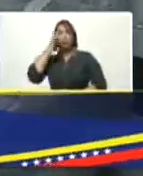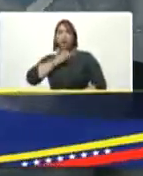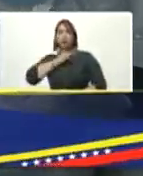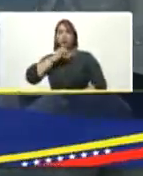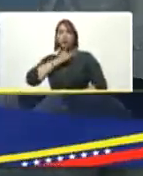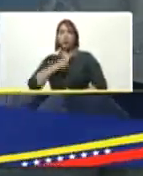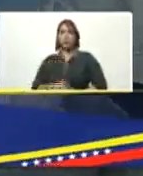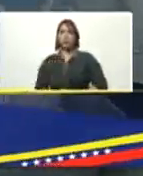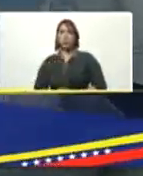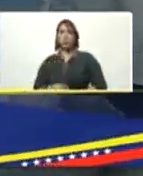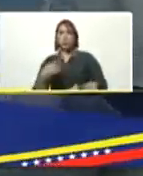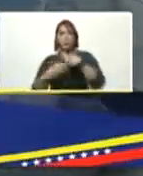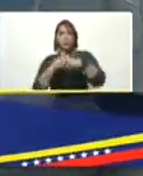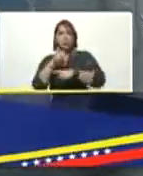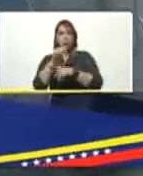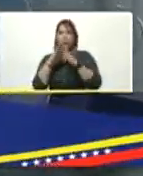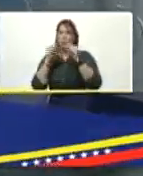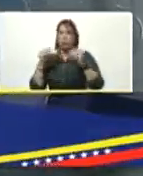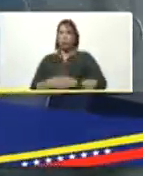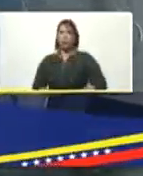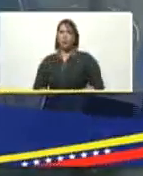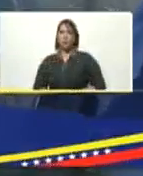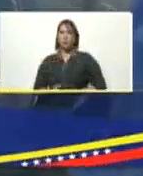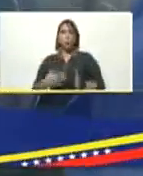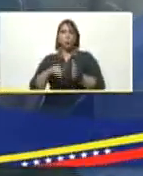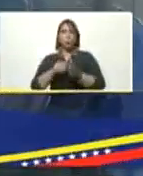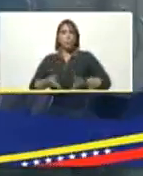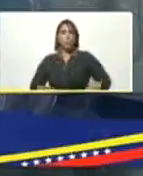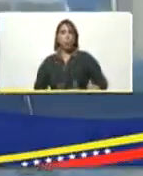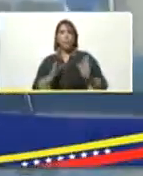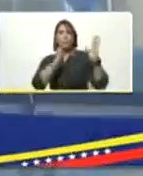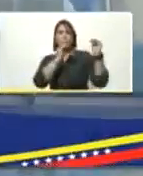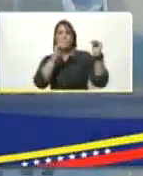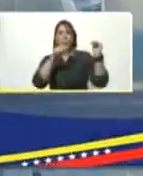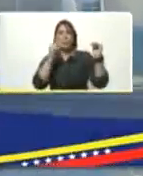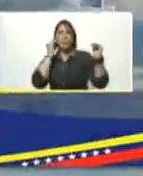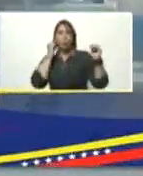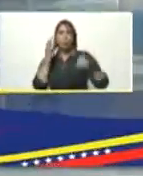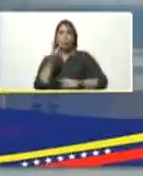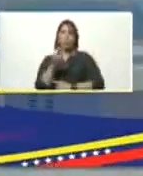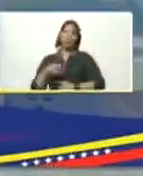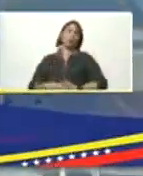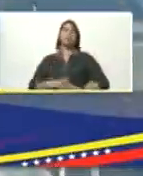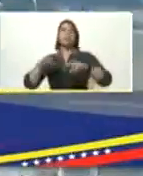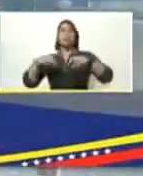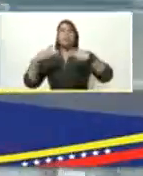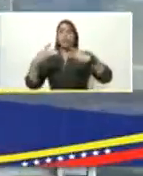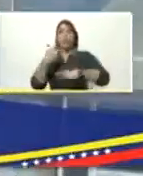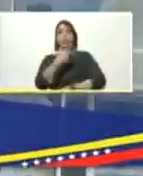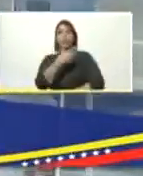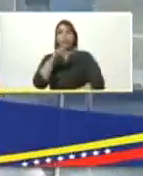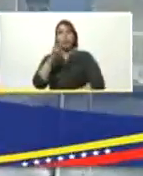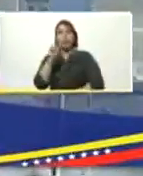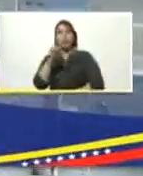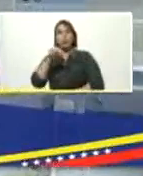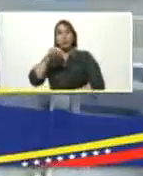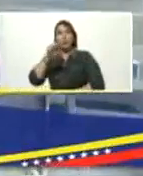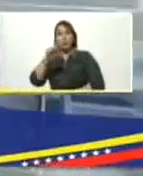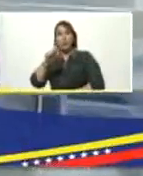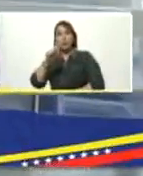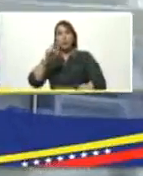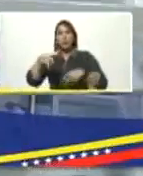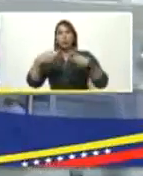resistencia, de revolucionarlo todo para que renazca la esperanza. La mujer venezolana es la vanguardia de las 3R.net en esta nueva etapa